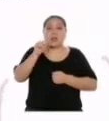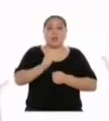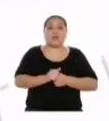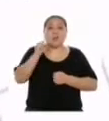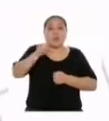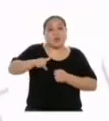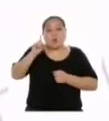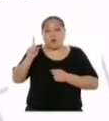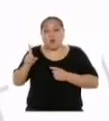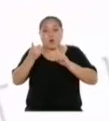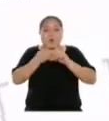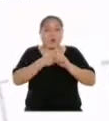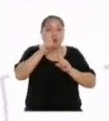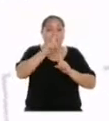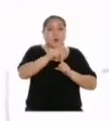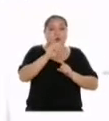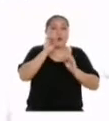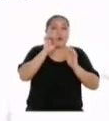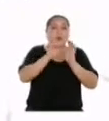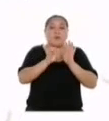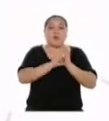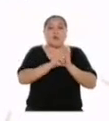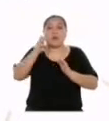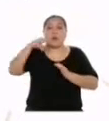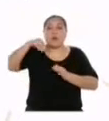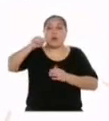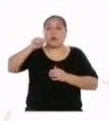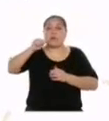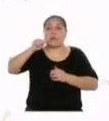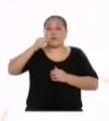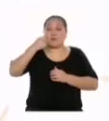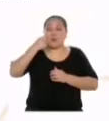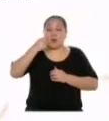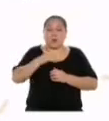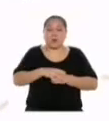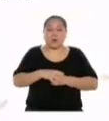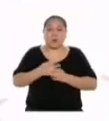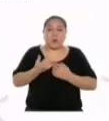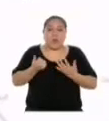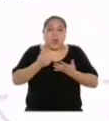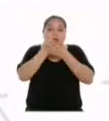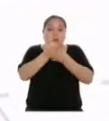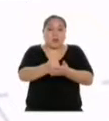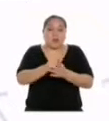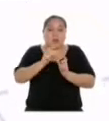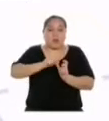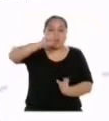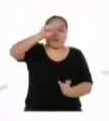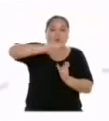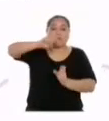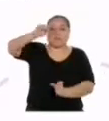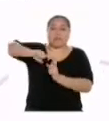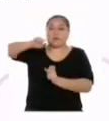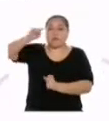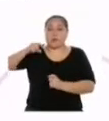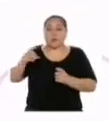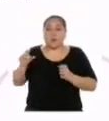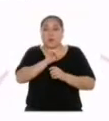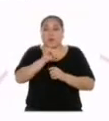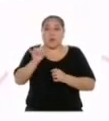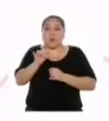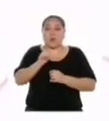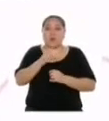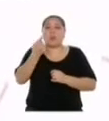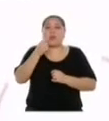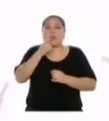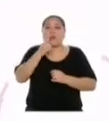1, como la usada para el género masculino, permite que las barras se vean del mismo tamaño que en la gráfica relacionada al